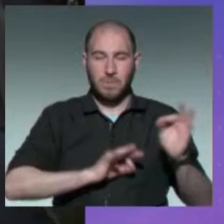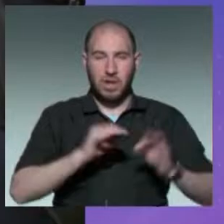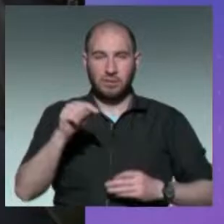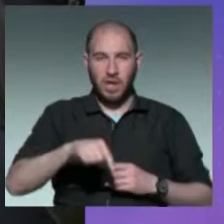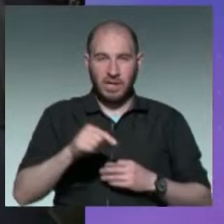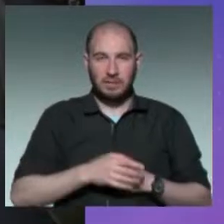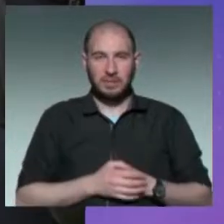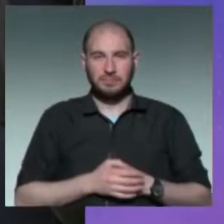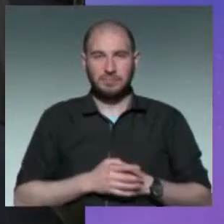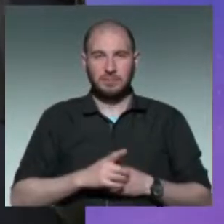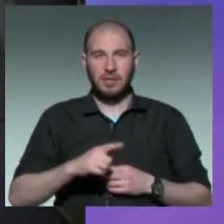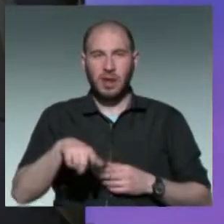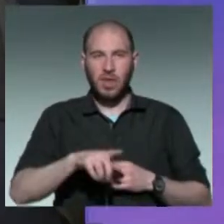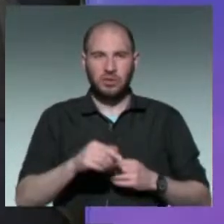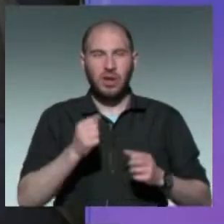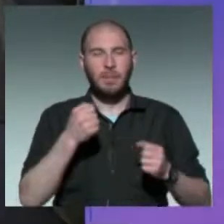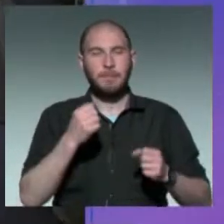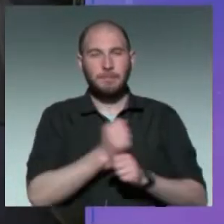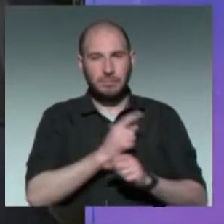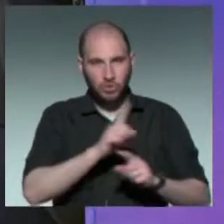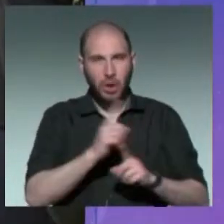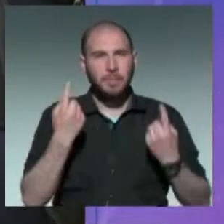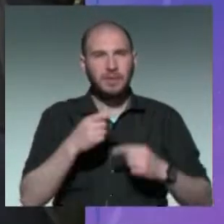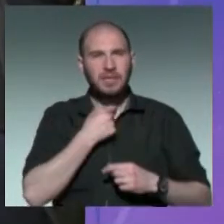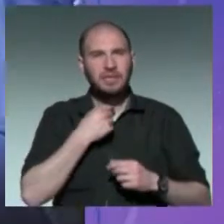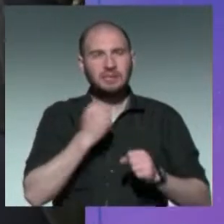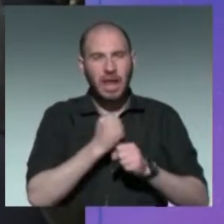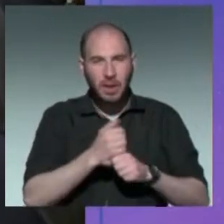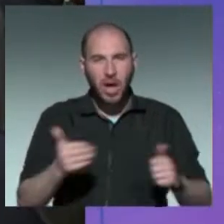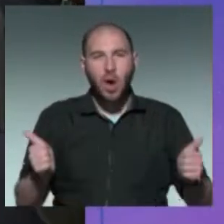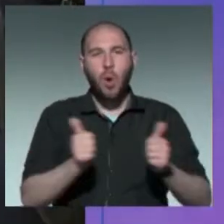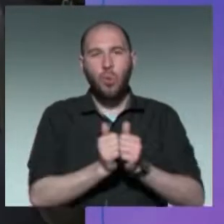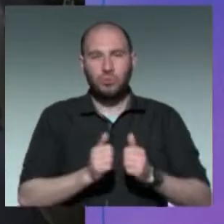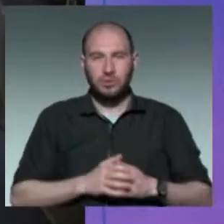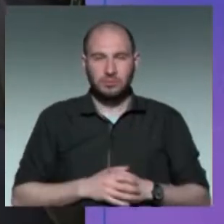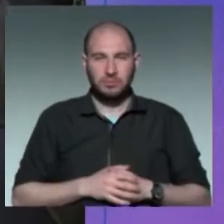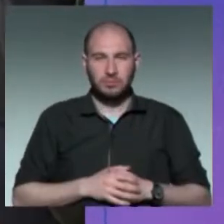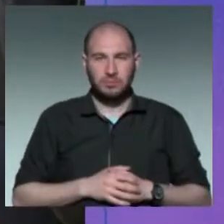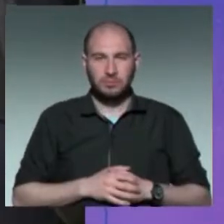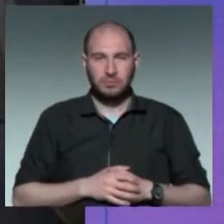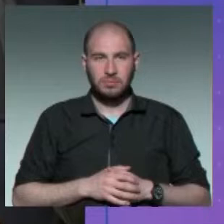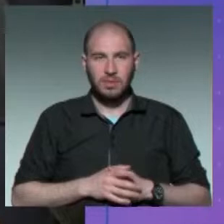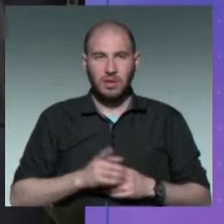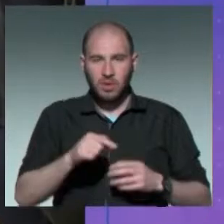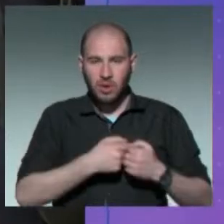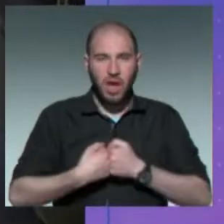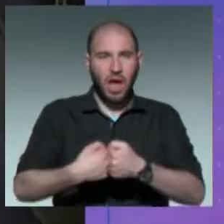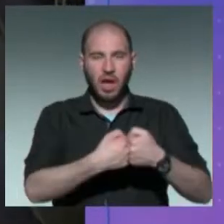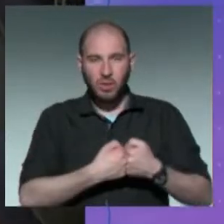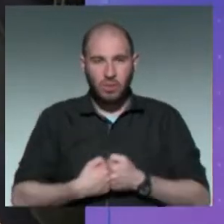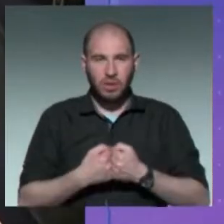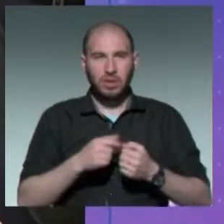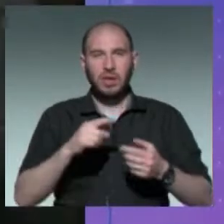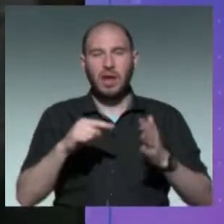proyecto, que no decimos que no salga, pero queremos sí trabajar en forma conjunto y consensuar los